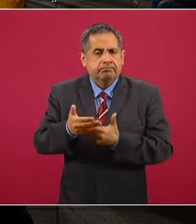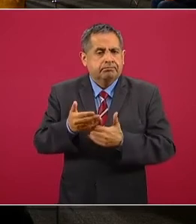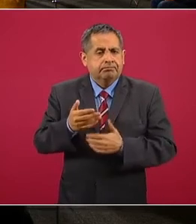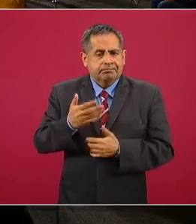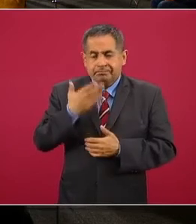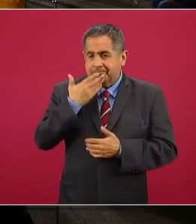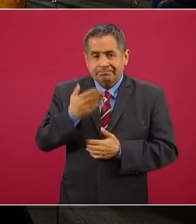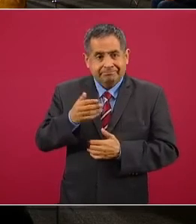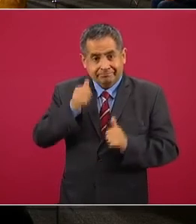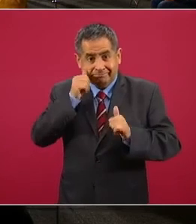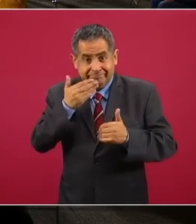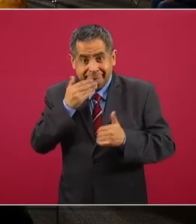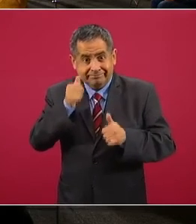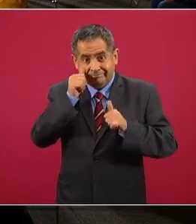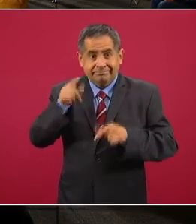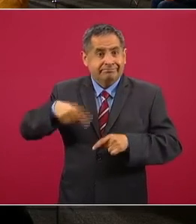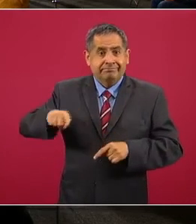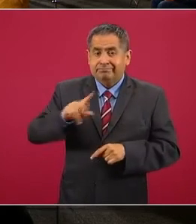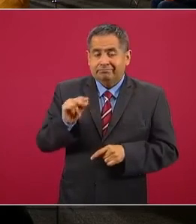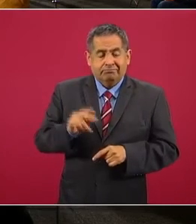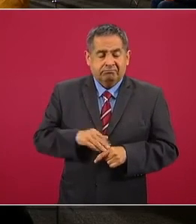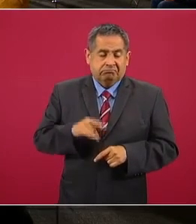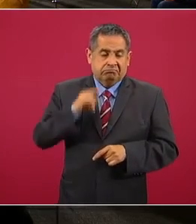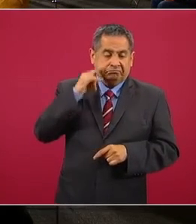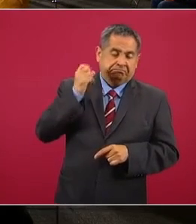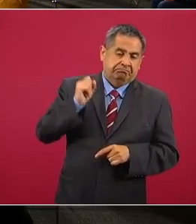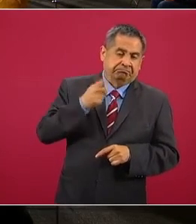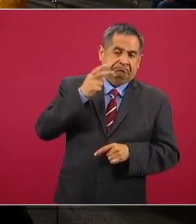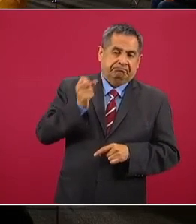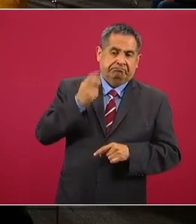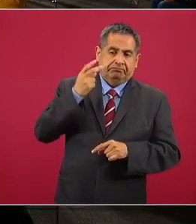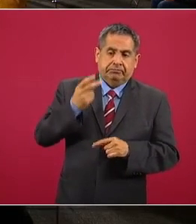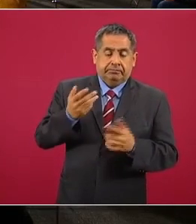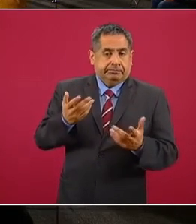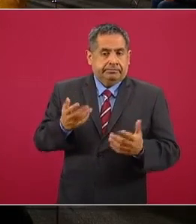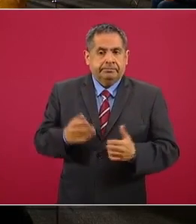muy cordial para los connacionales.